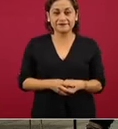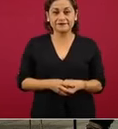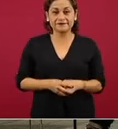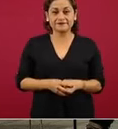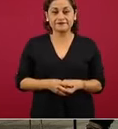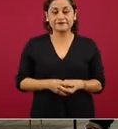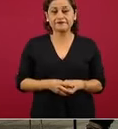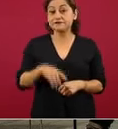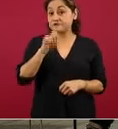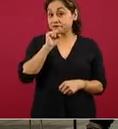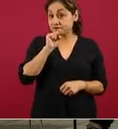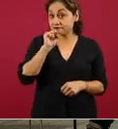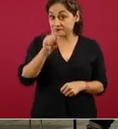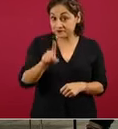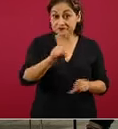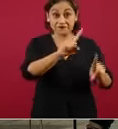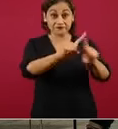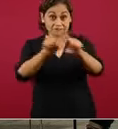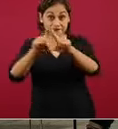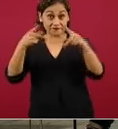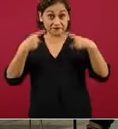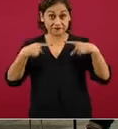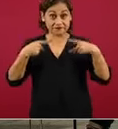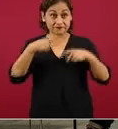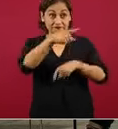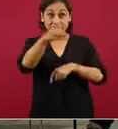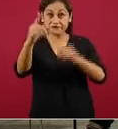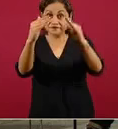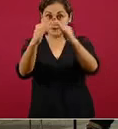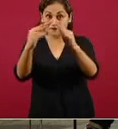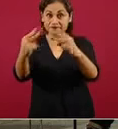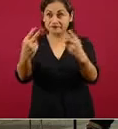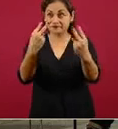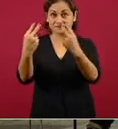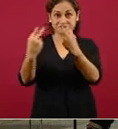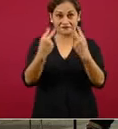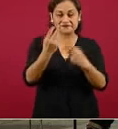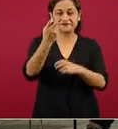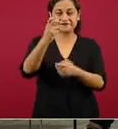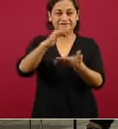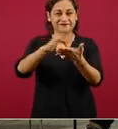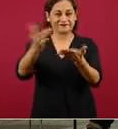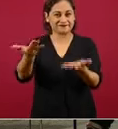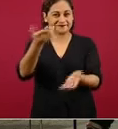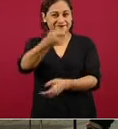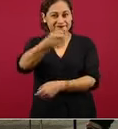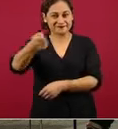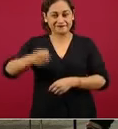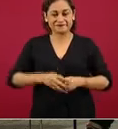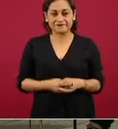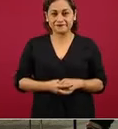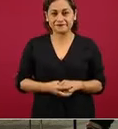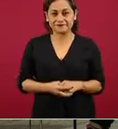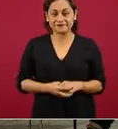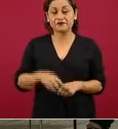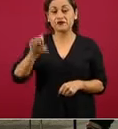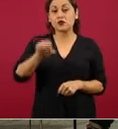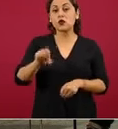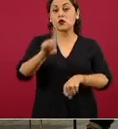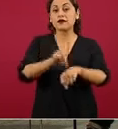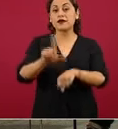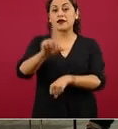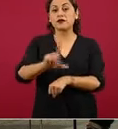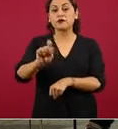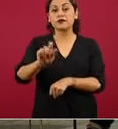periodistas, y también un saludo para todas las personas que desde su casa nos ven. Estamos hoy, lunes 28